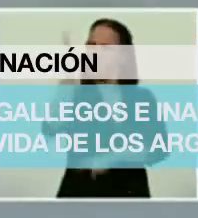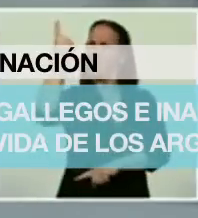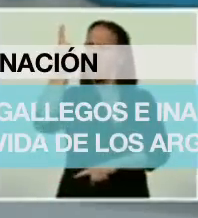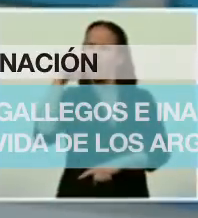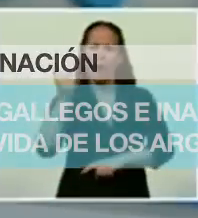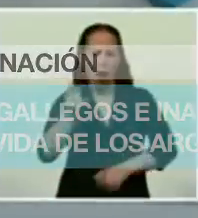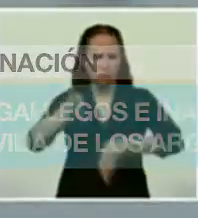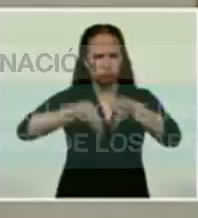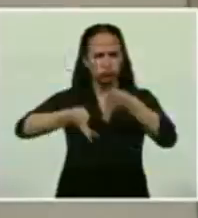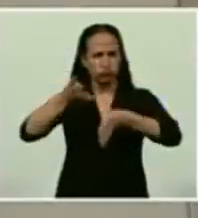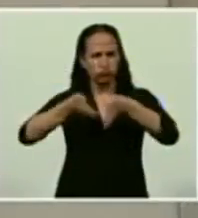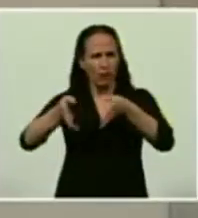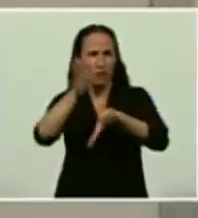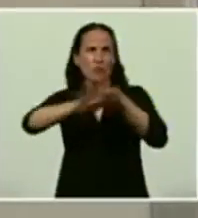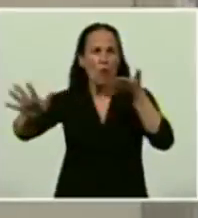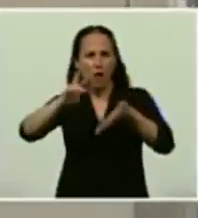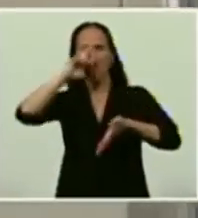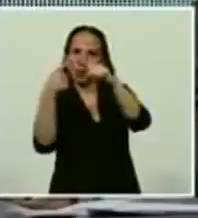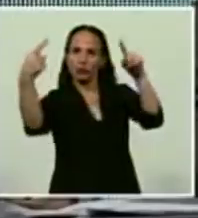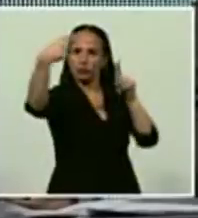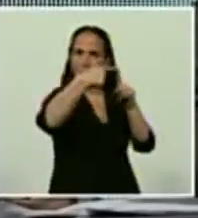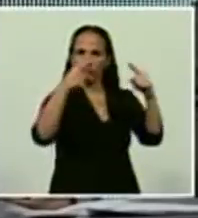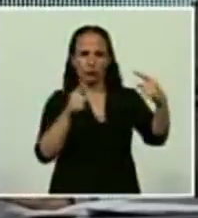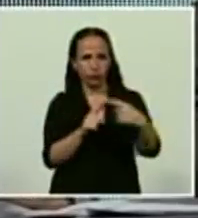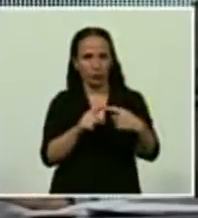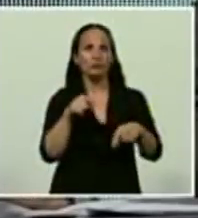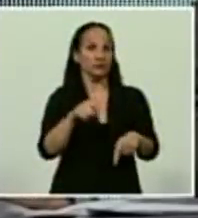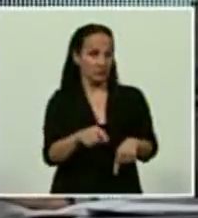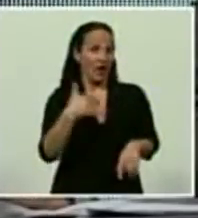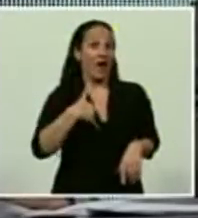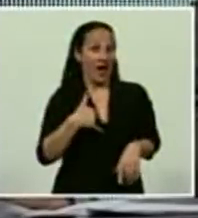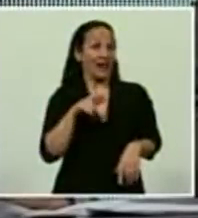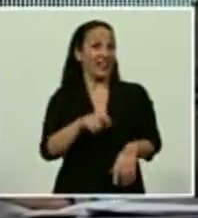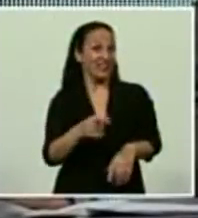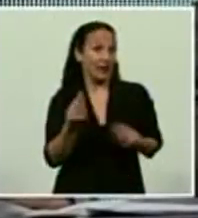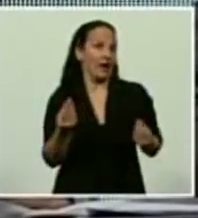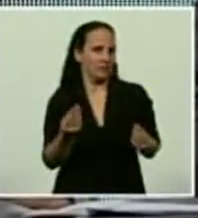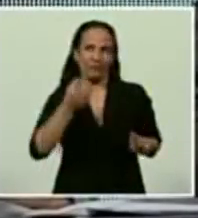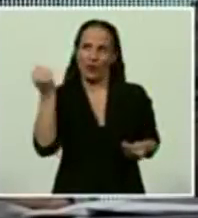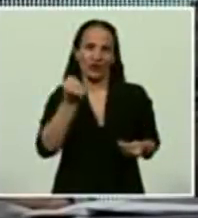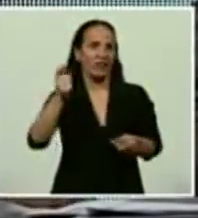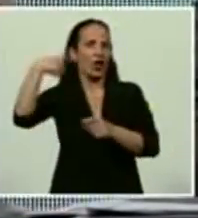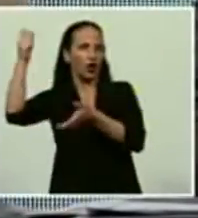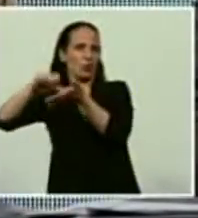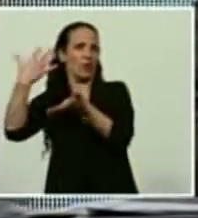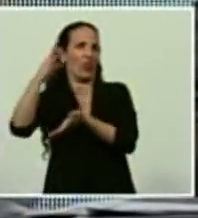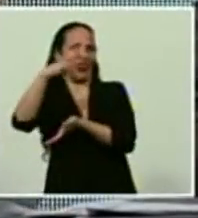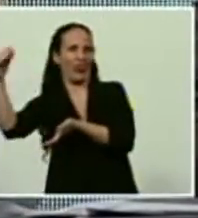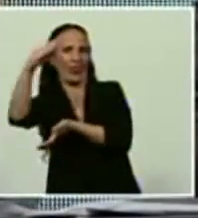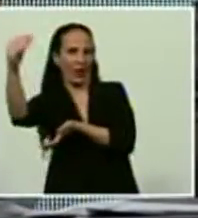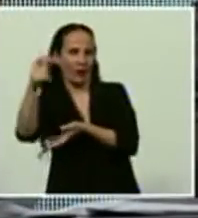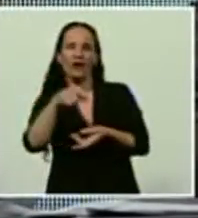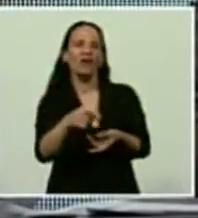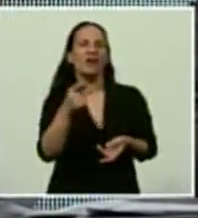equipamiento que se tiene de carácter público. Para esto utilizamos la energía nuclear, para cosas como Atucha